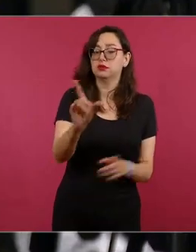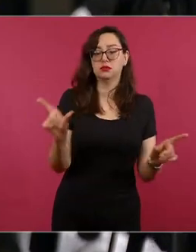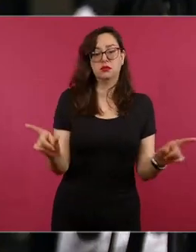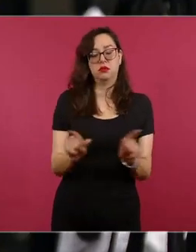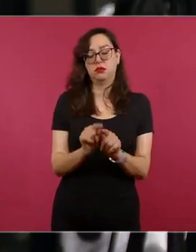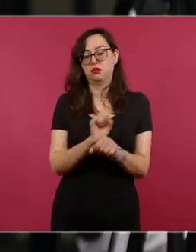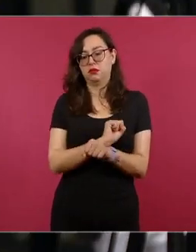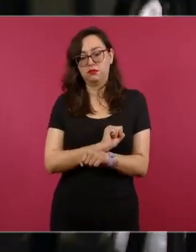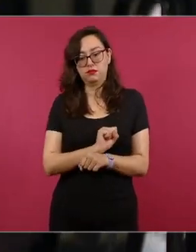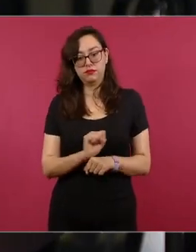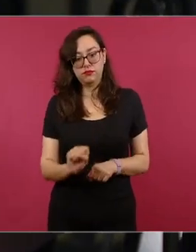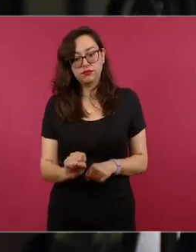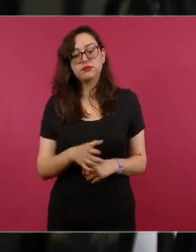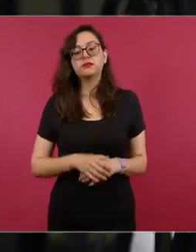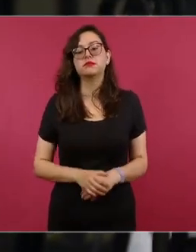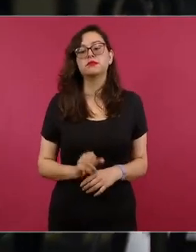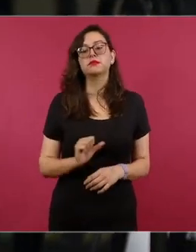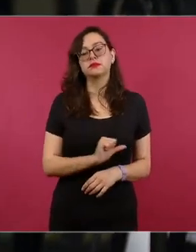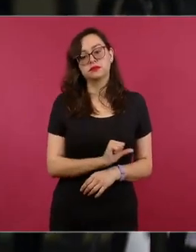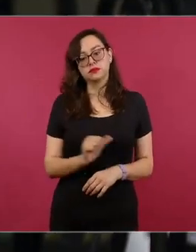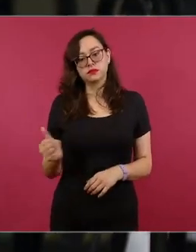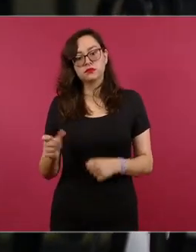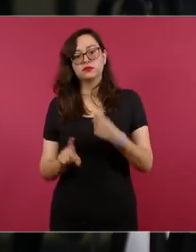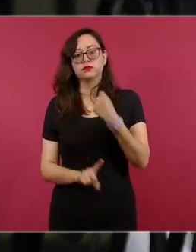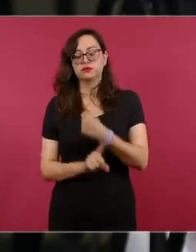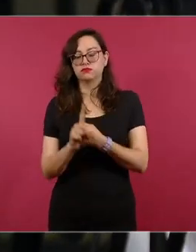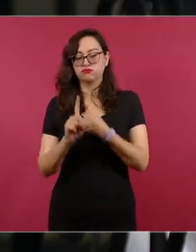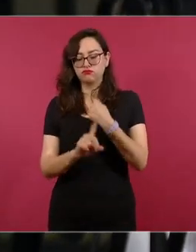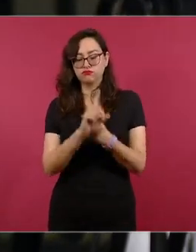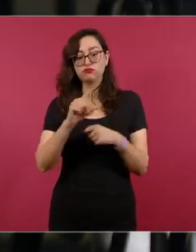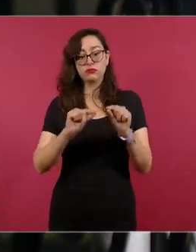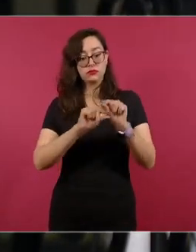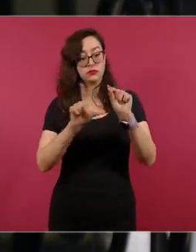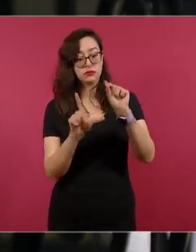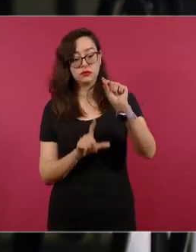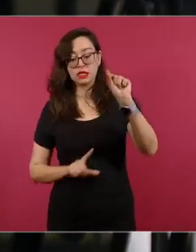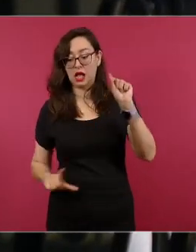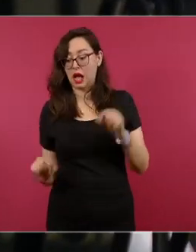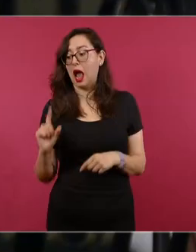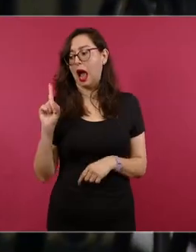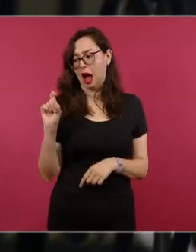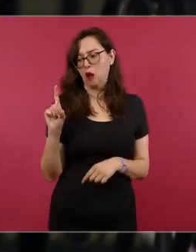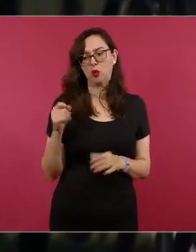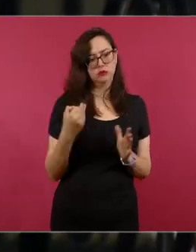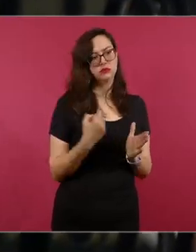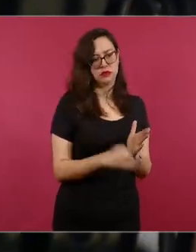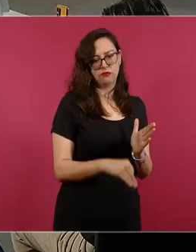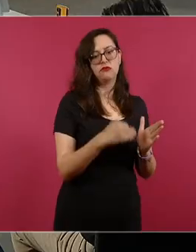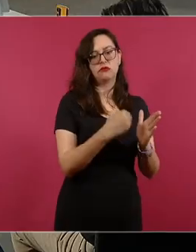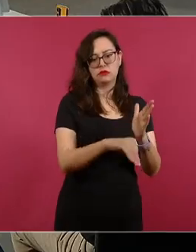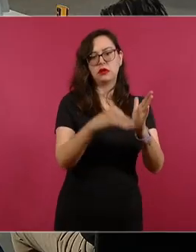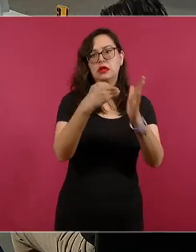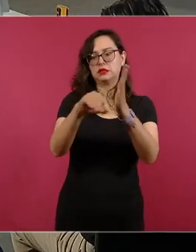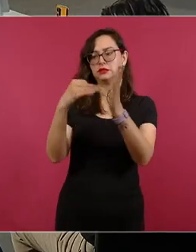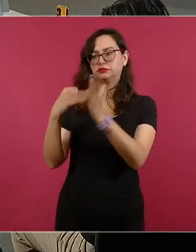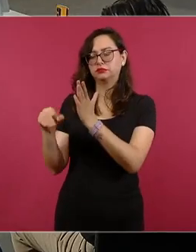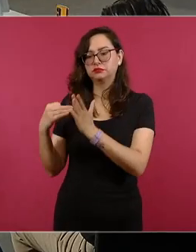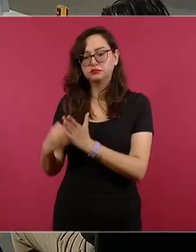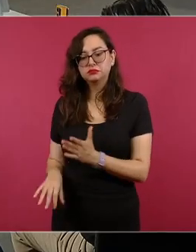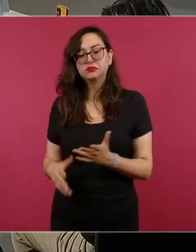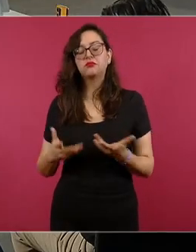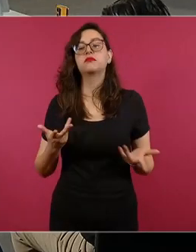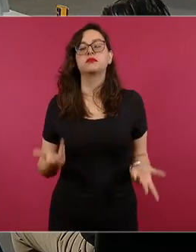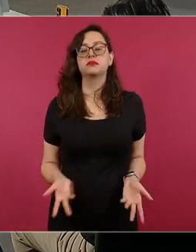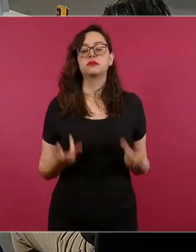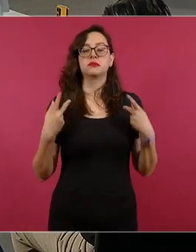hemos tenido problemas de agua en todo el país. Yo he tenido comunicación con varias personas